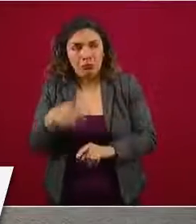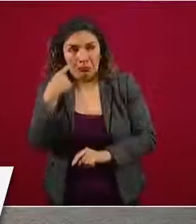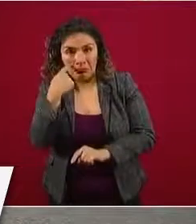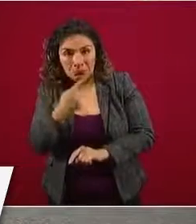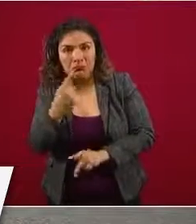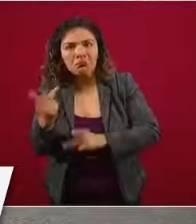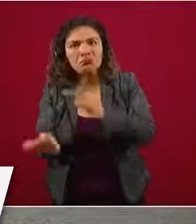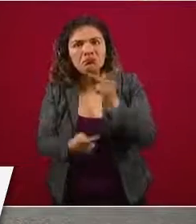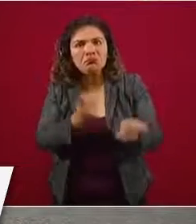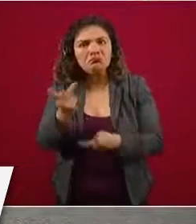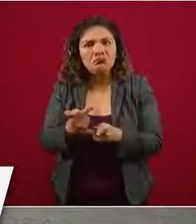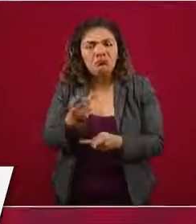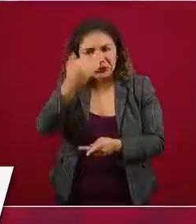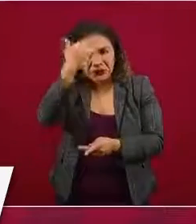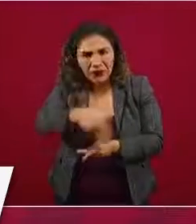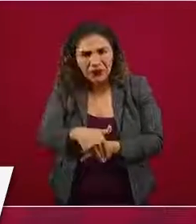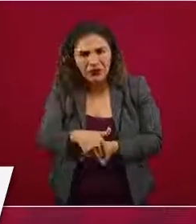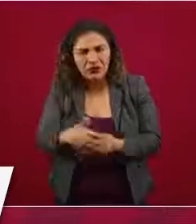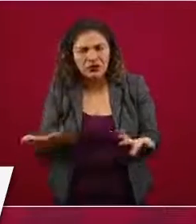cómo